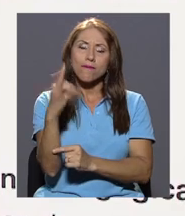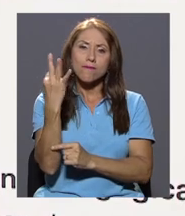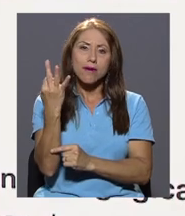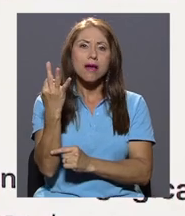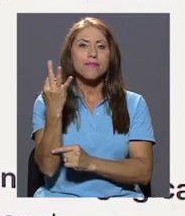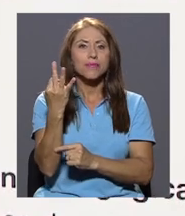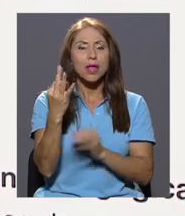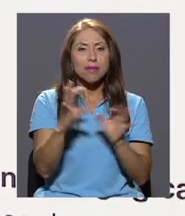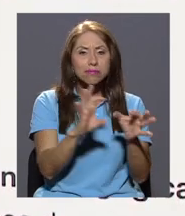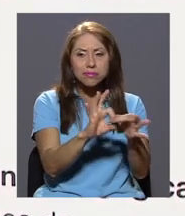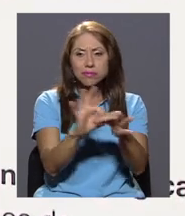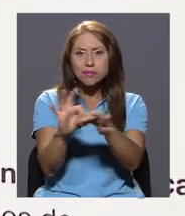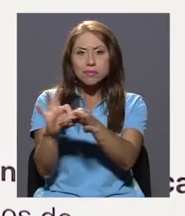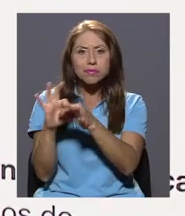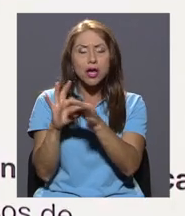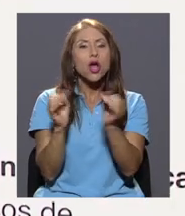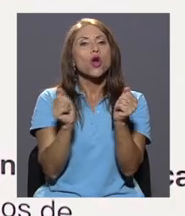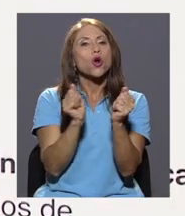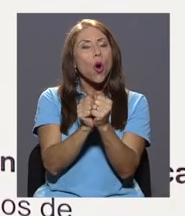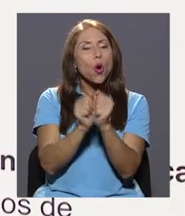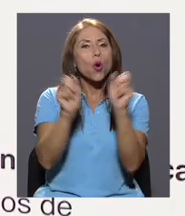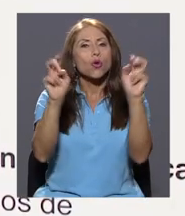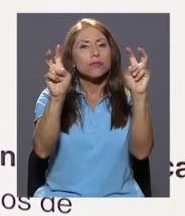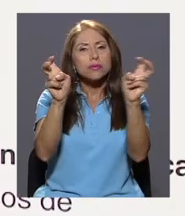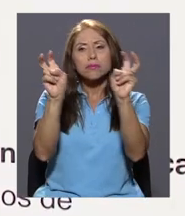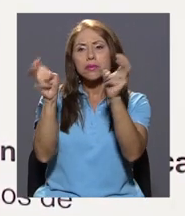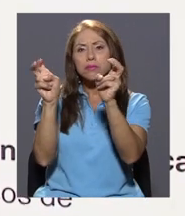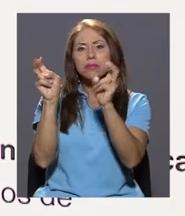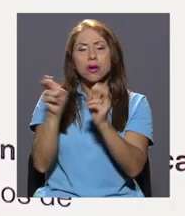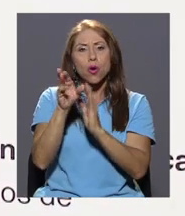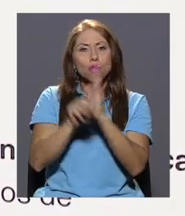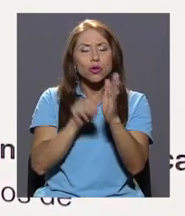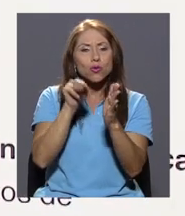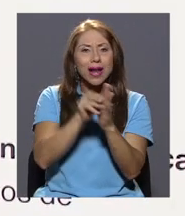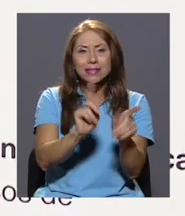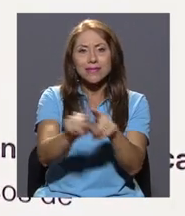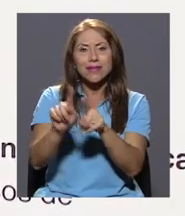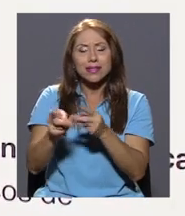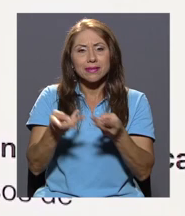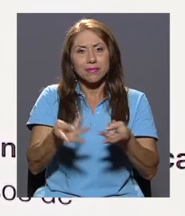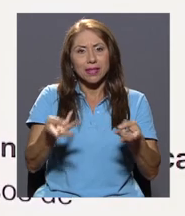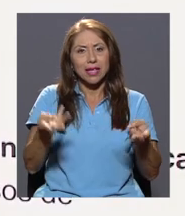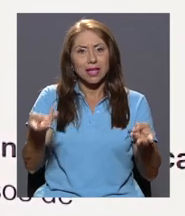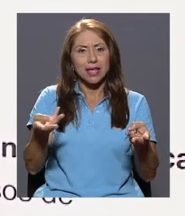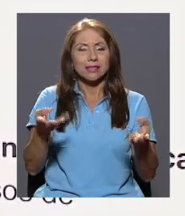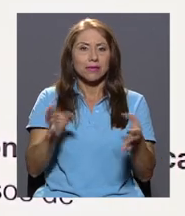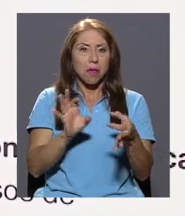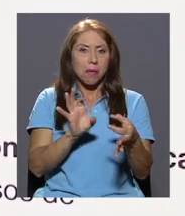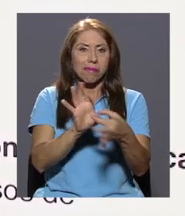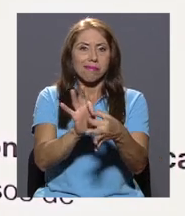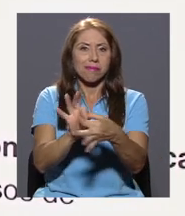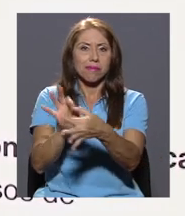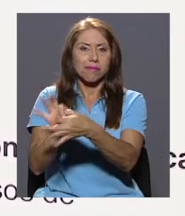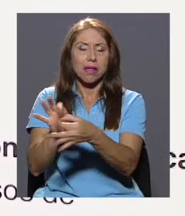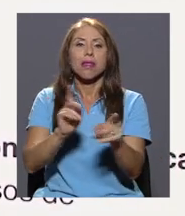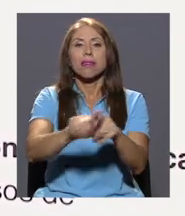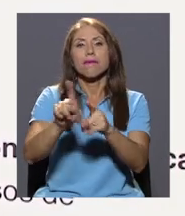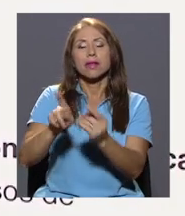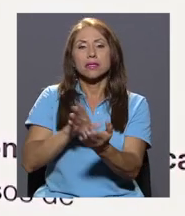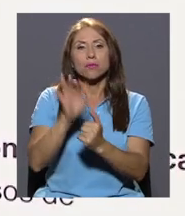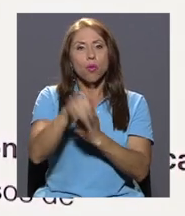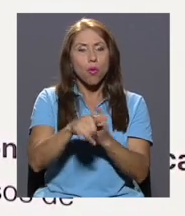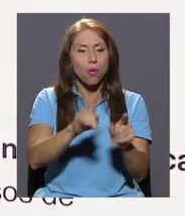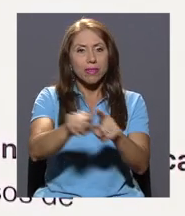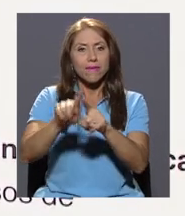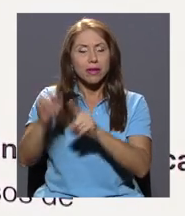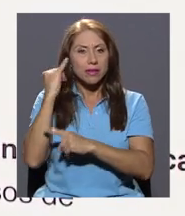manera articulada con los contenidos curriculares que ellos están viendo en las diferentes materias. Tenemos diferentes proyectos,